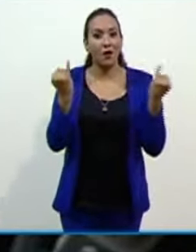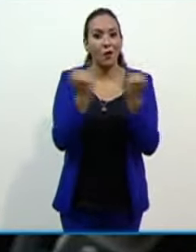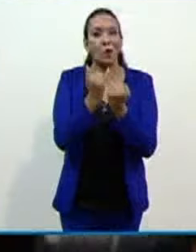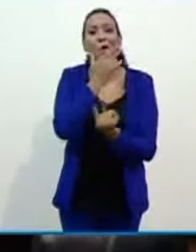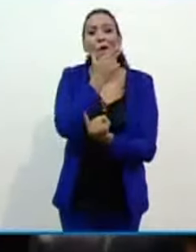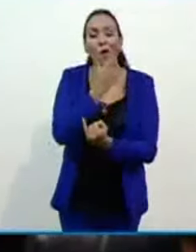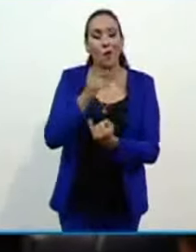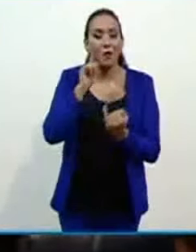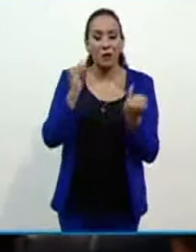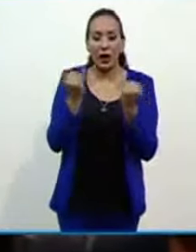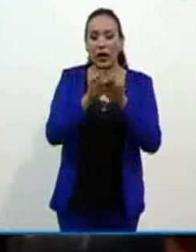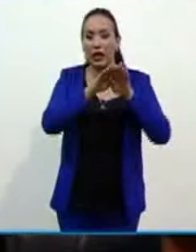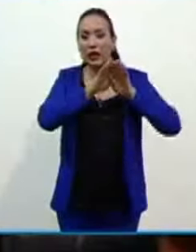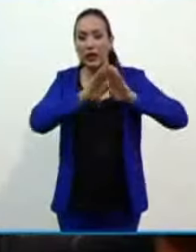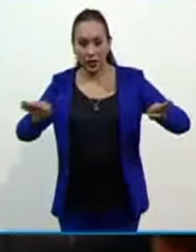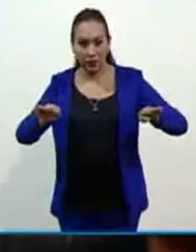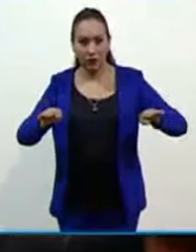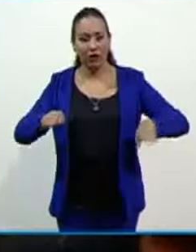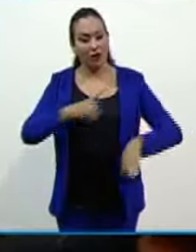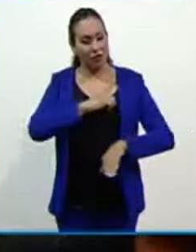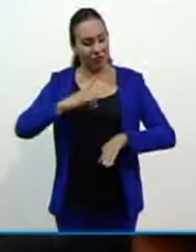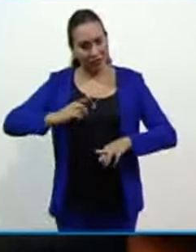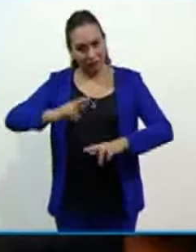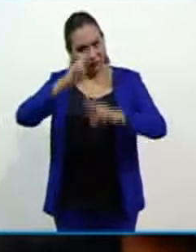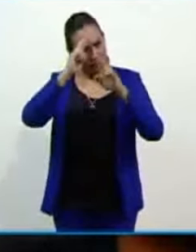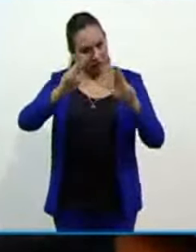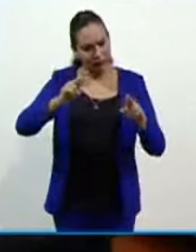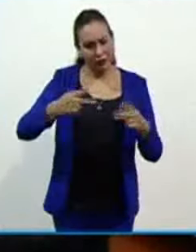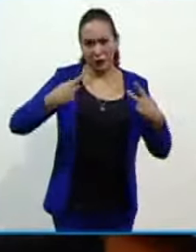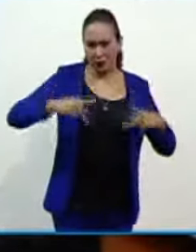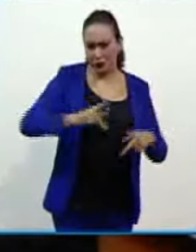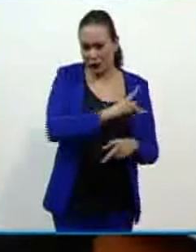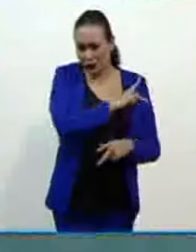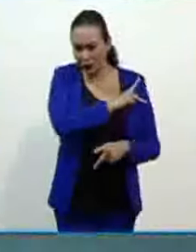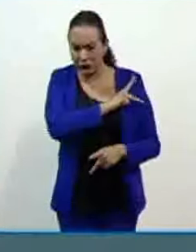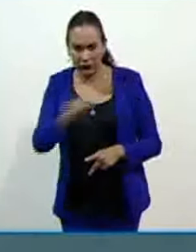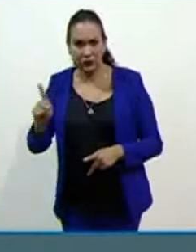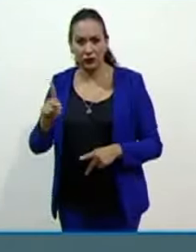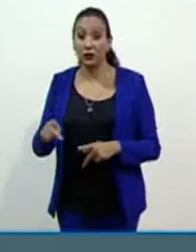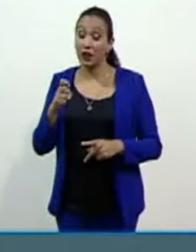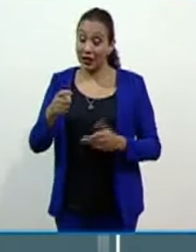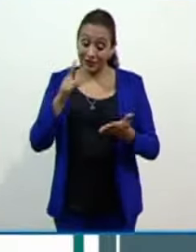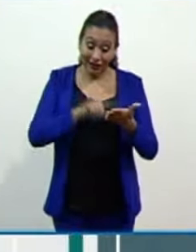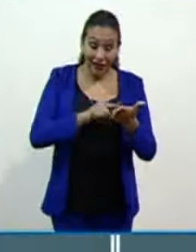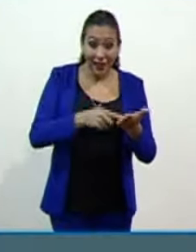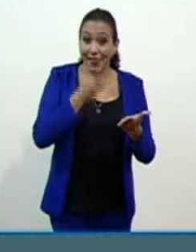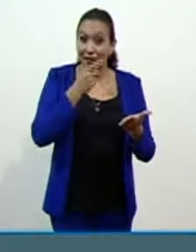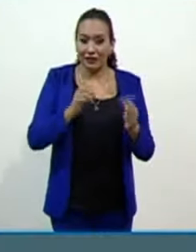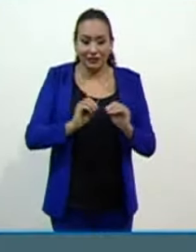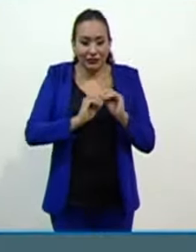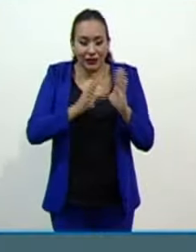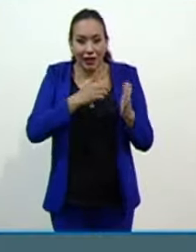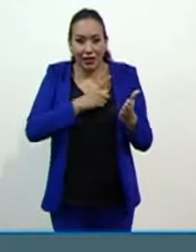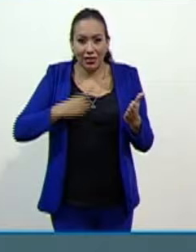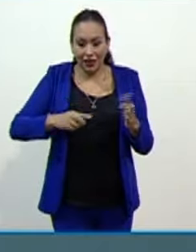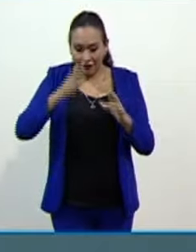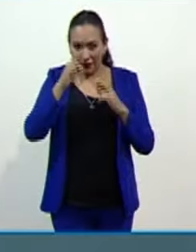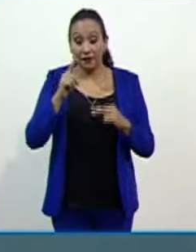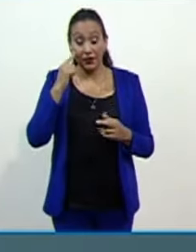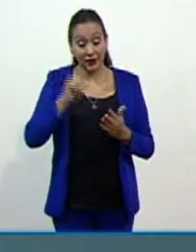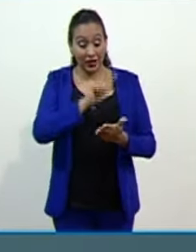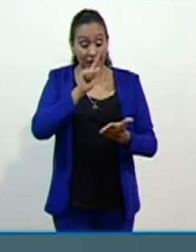que resulta imperativo que se tomen medidas claras para asegurar el cumplimiento de este principio, recordando que la fracción segunda